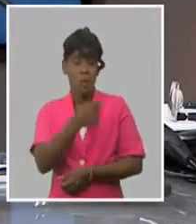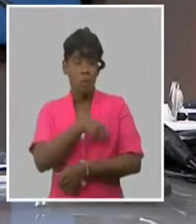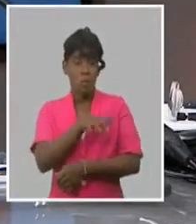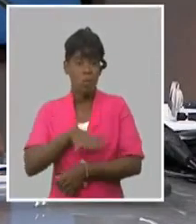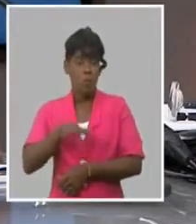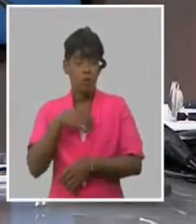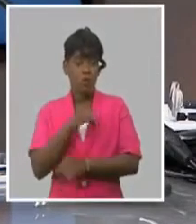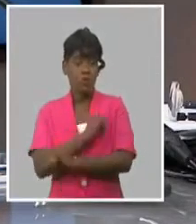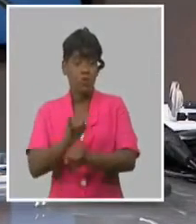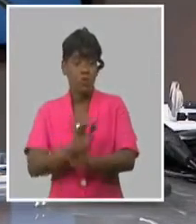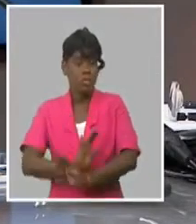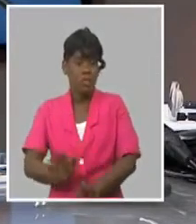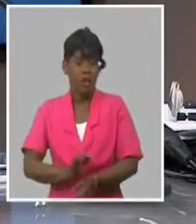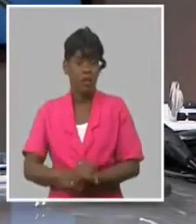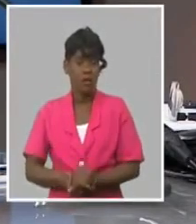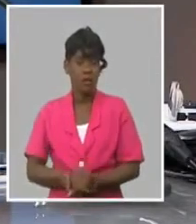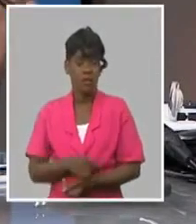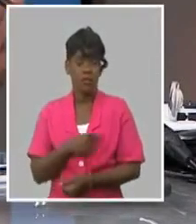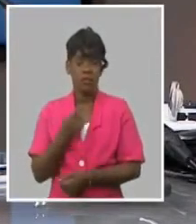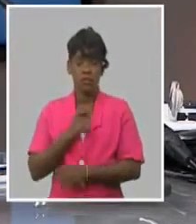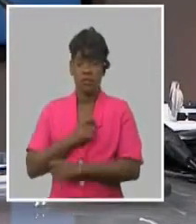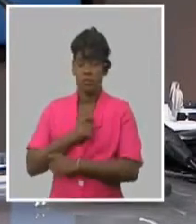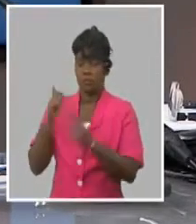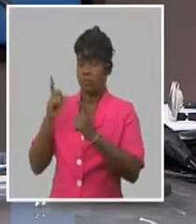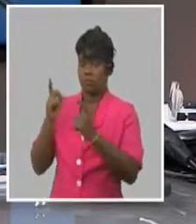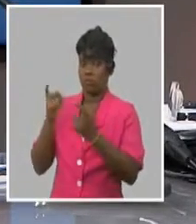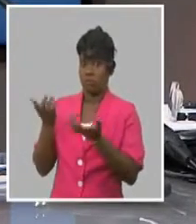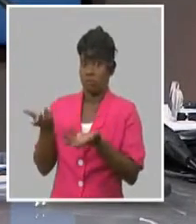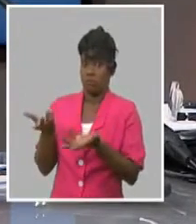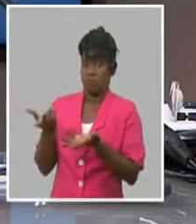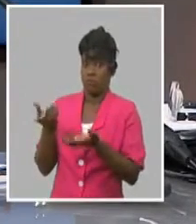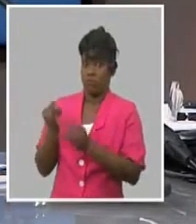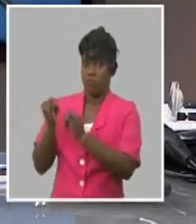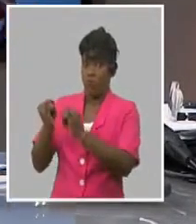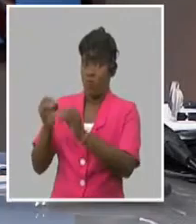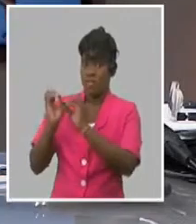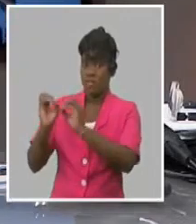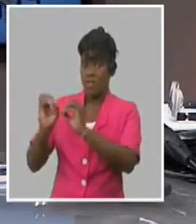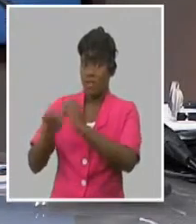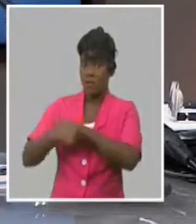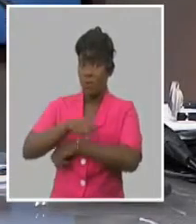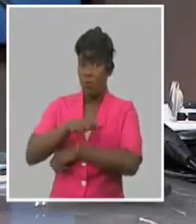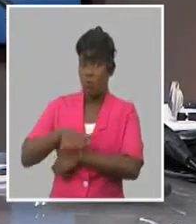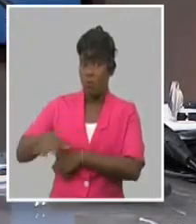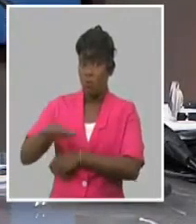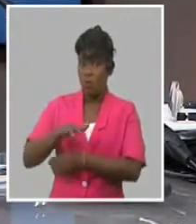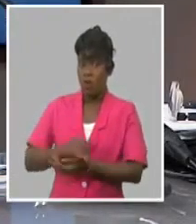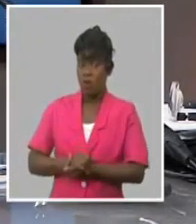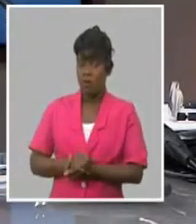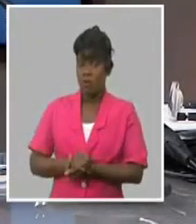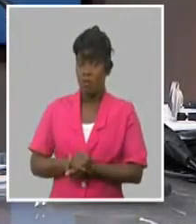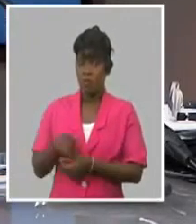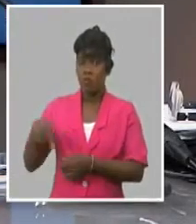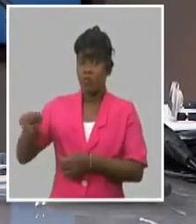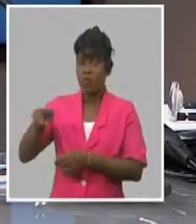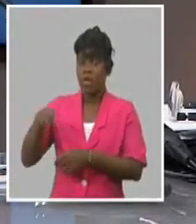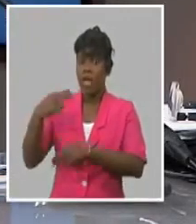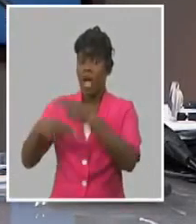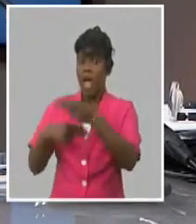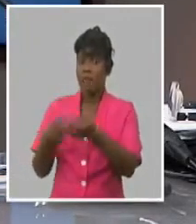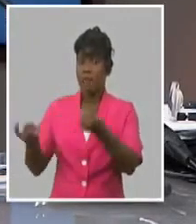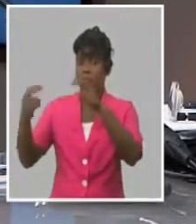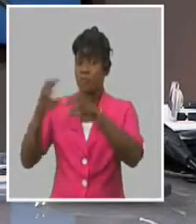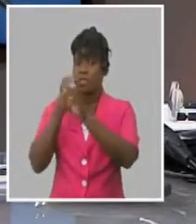lo tienen que saber. Es decir, que no es nada raro que el que vaya a hacer una devaluación